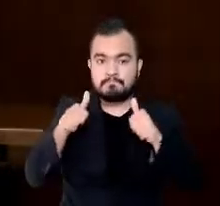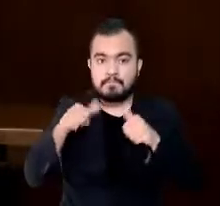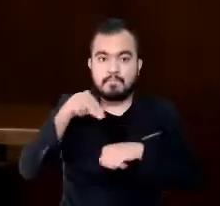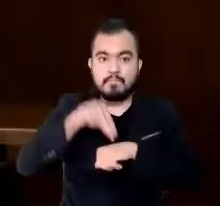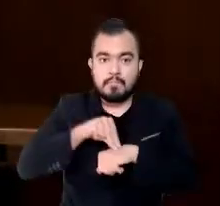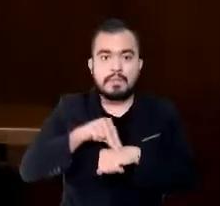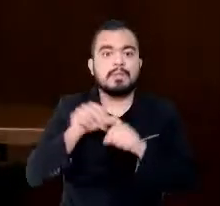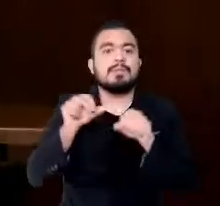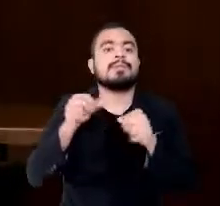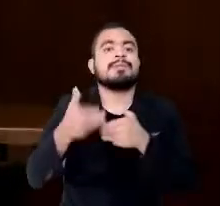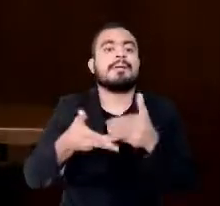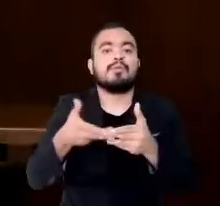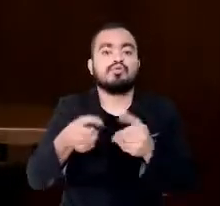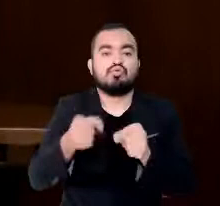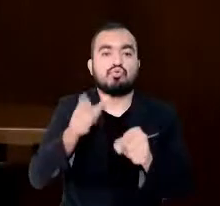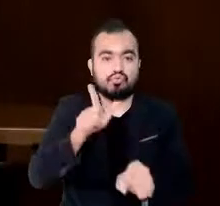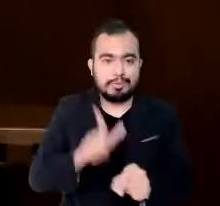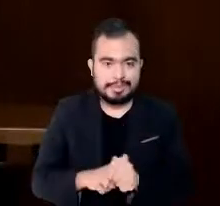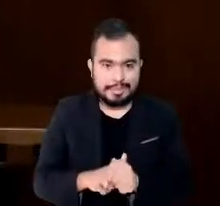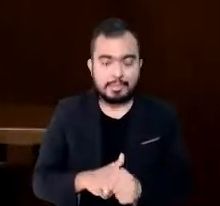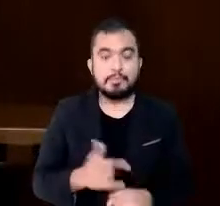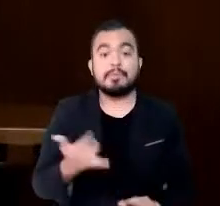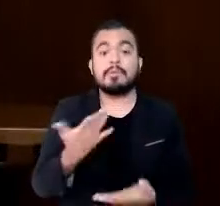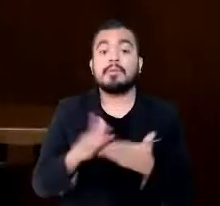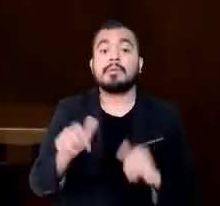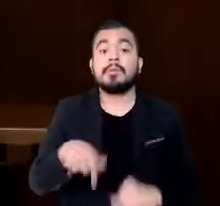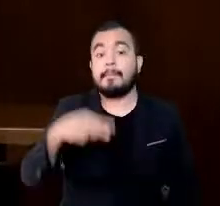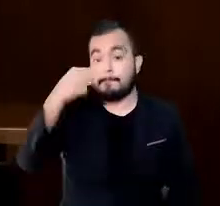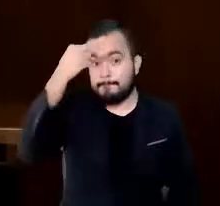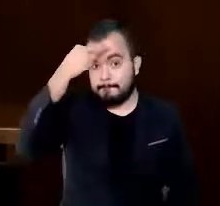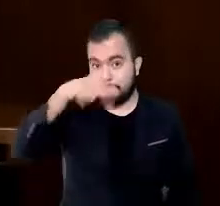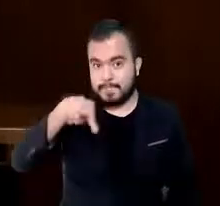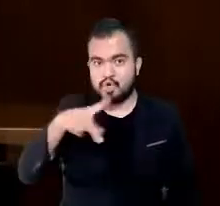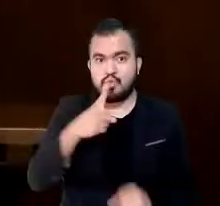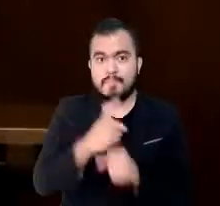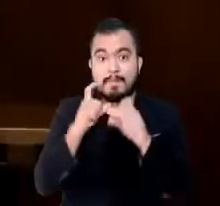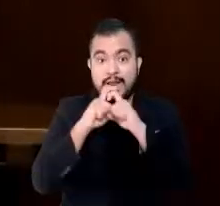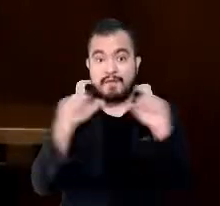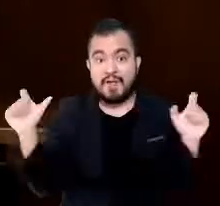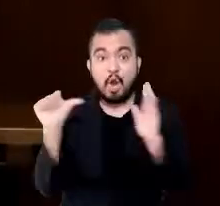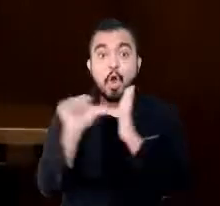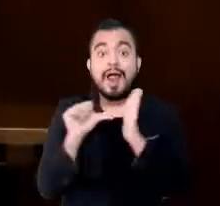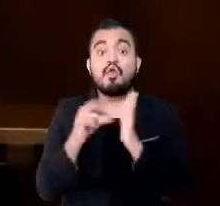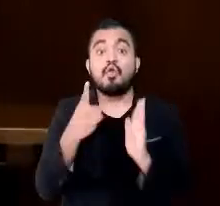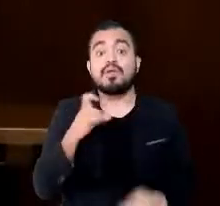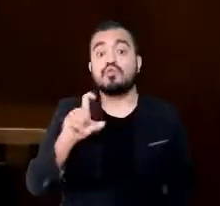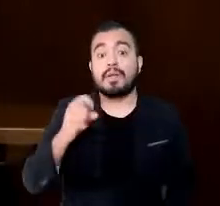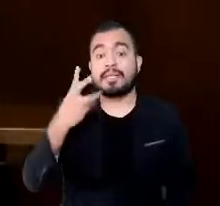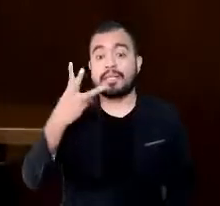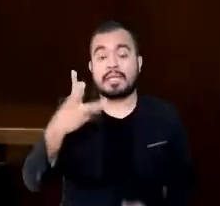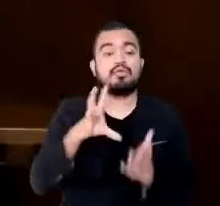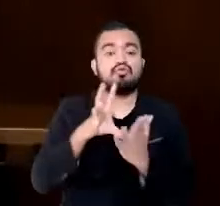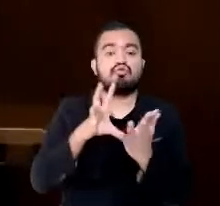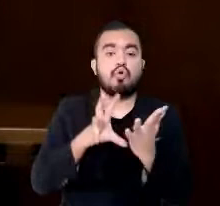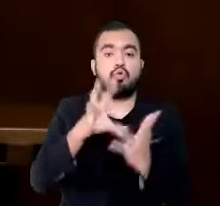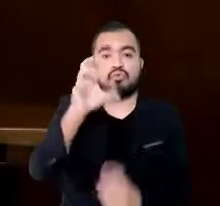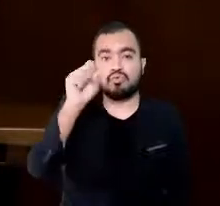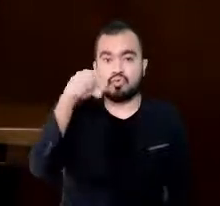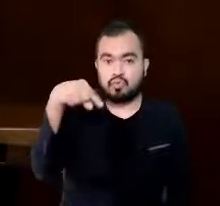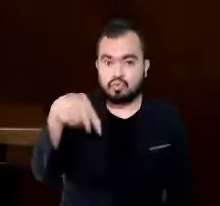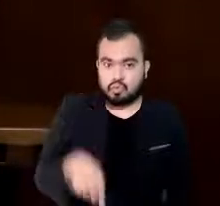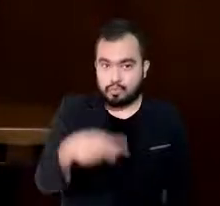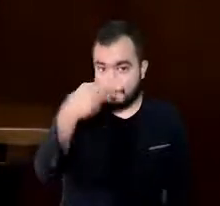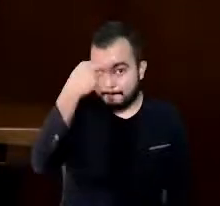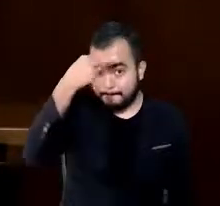sociales necesarios. Por otra parte, en México, en el primer párrafo del artículo 123 de la Constitución Política de los Estados